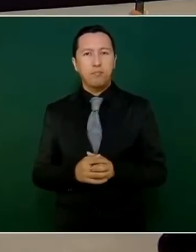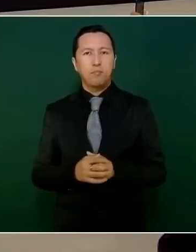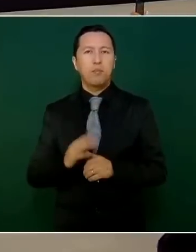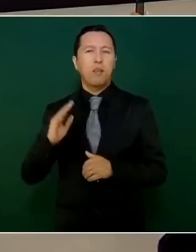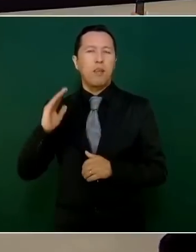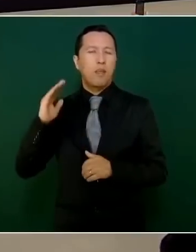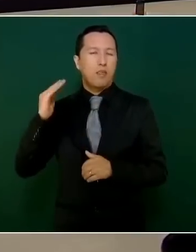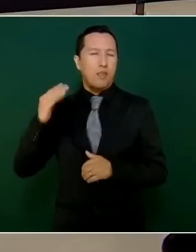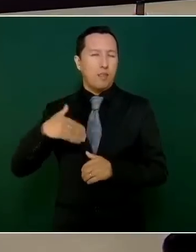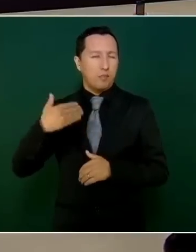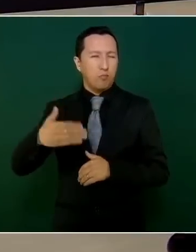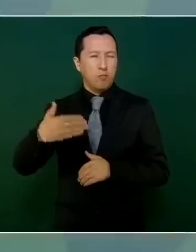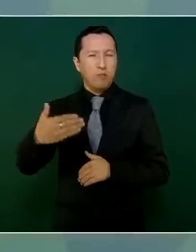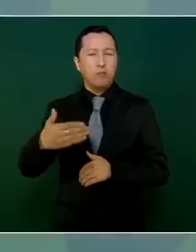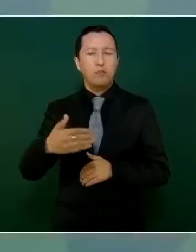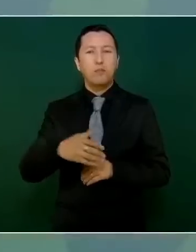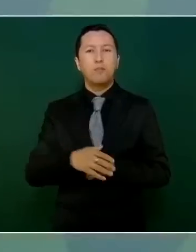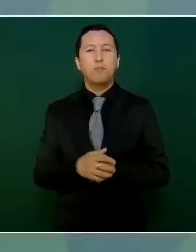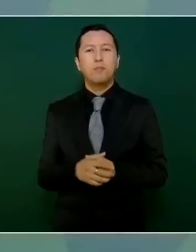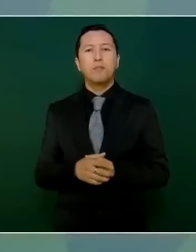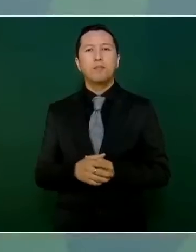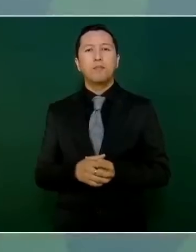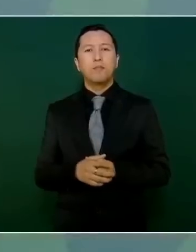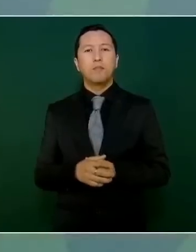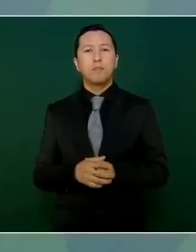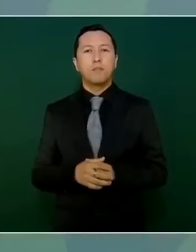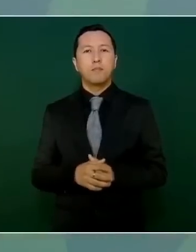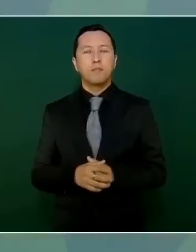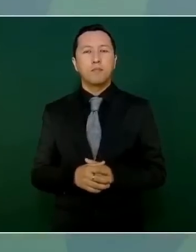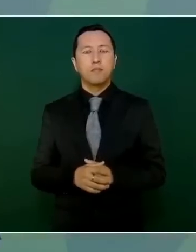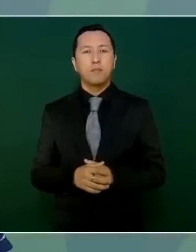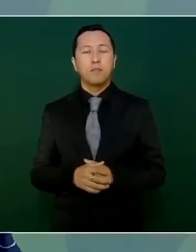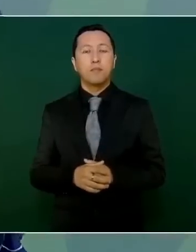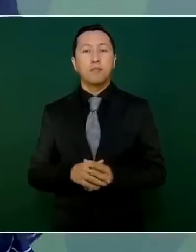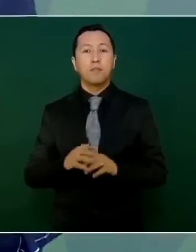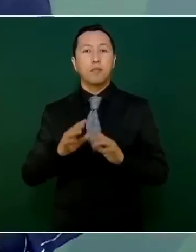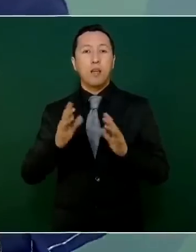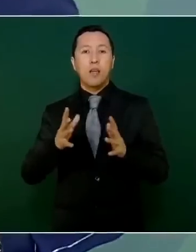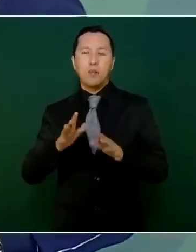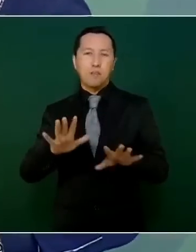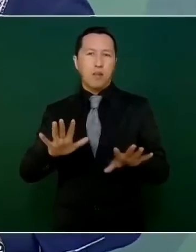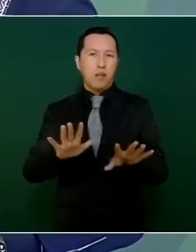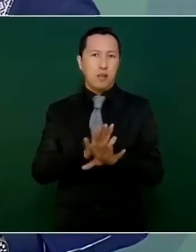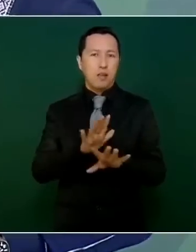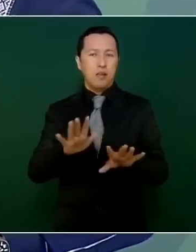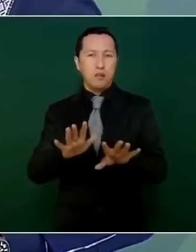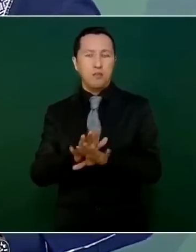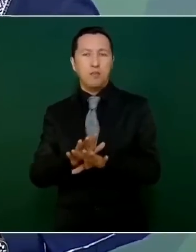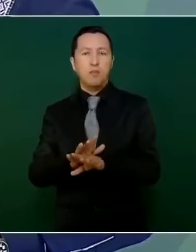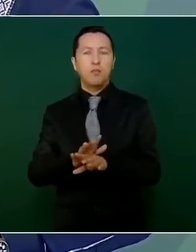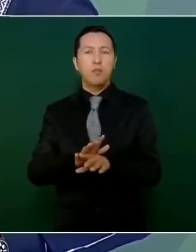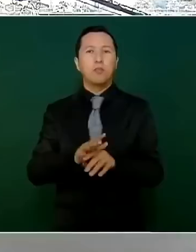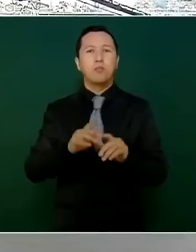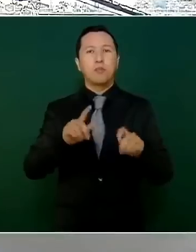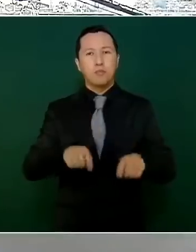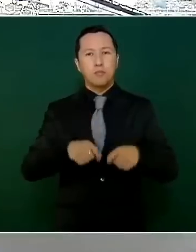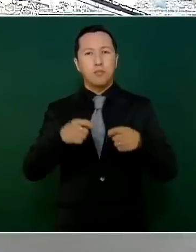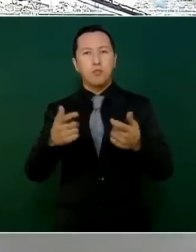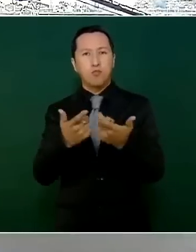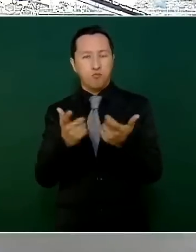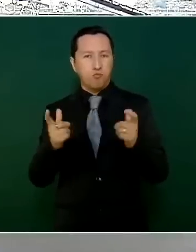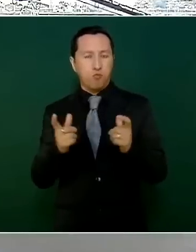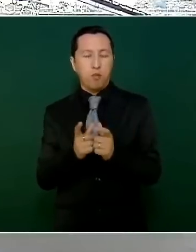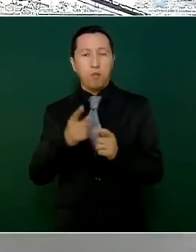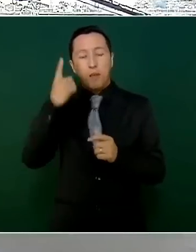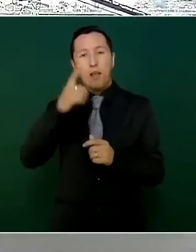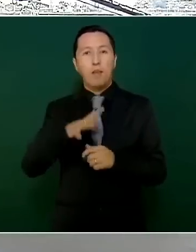ya en los últimos tiempos, se crearon fideicomisos, es decir, era propiedad